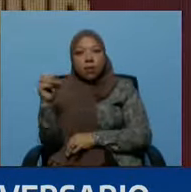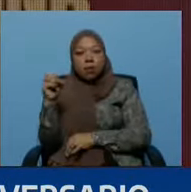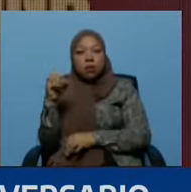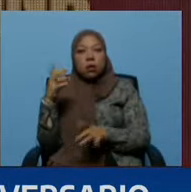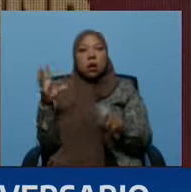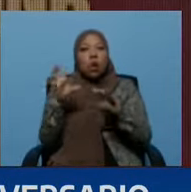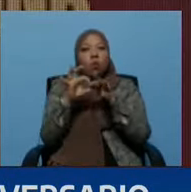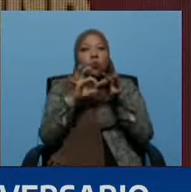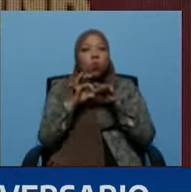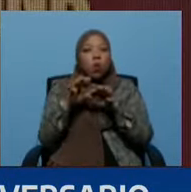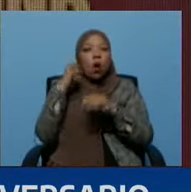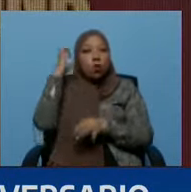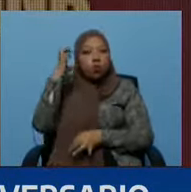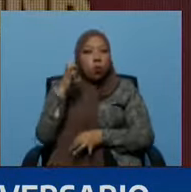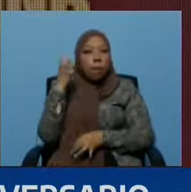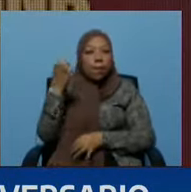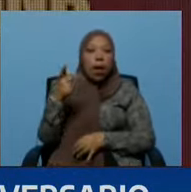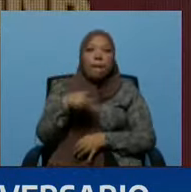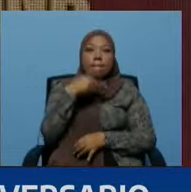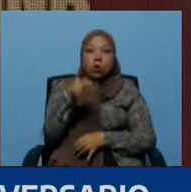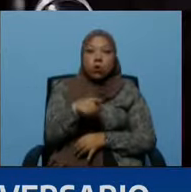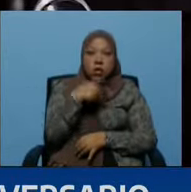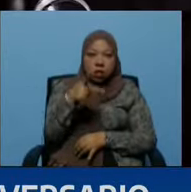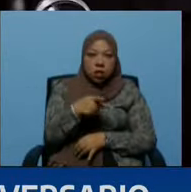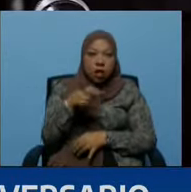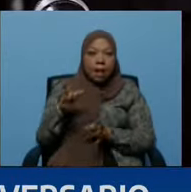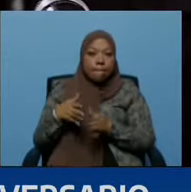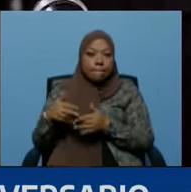Unión Europea dice que es persecución política.